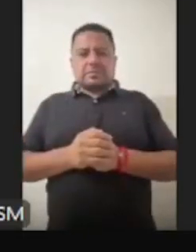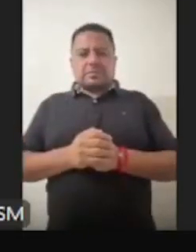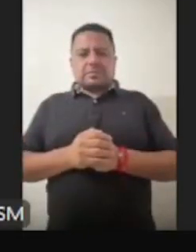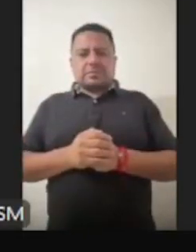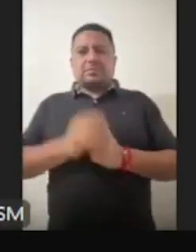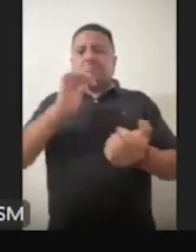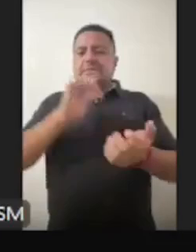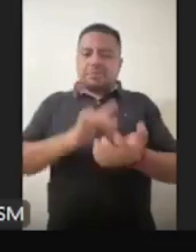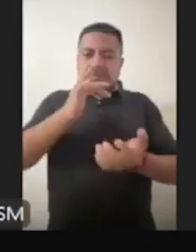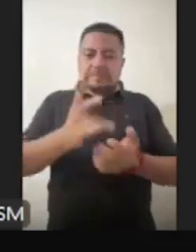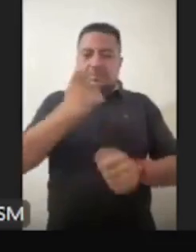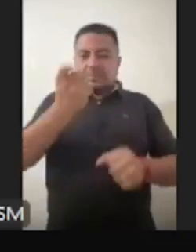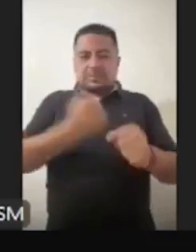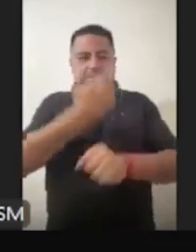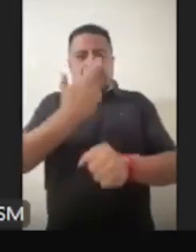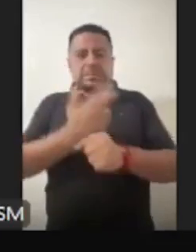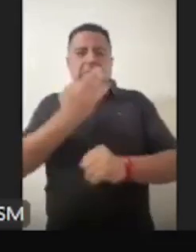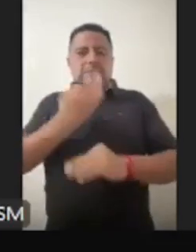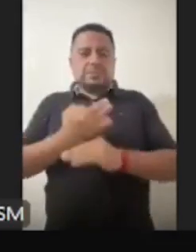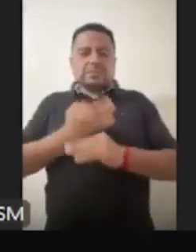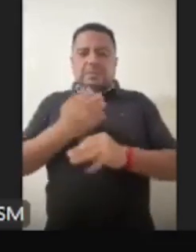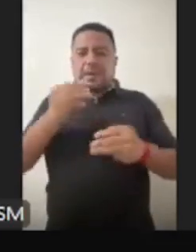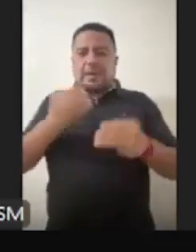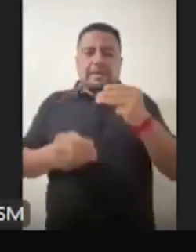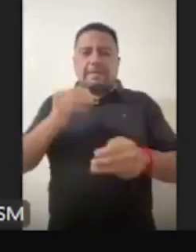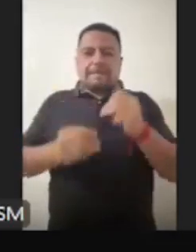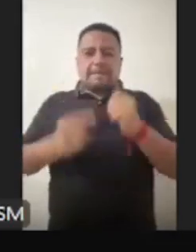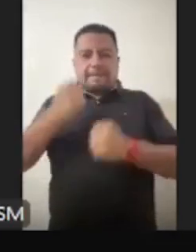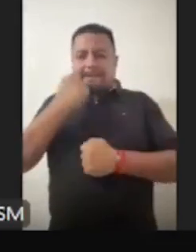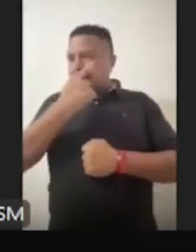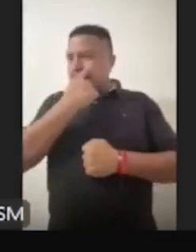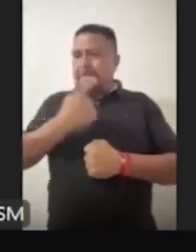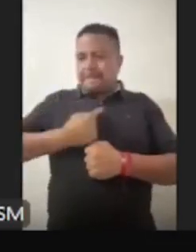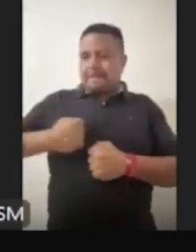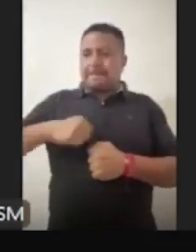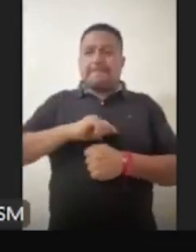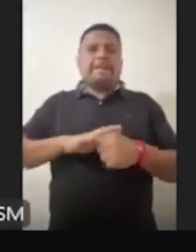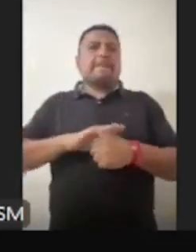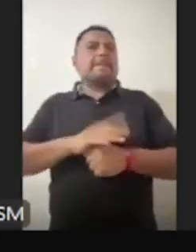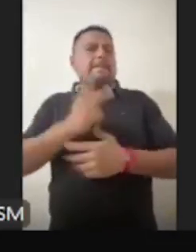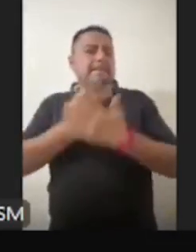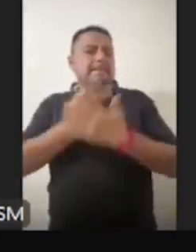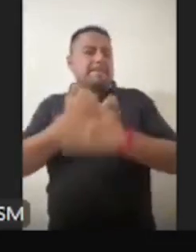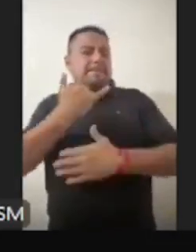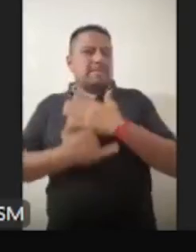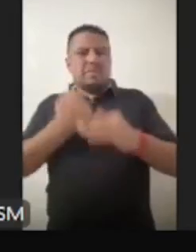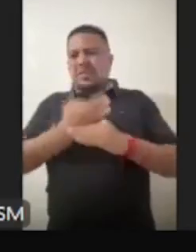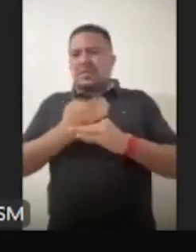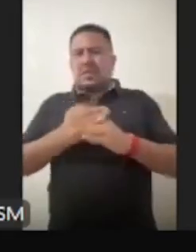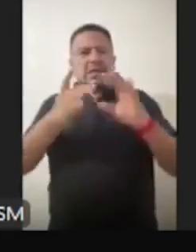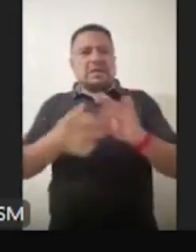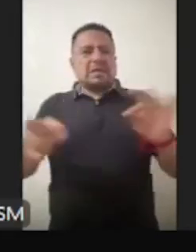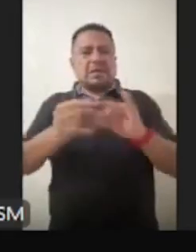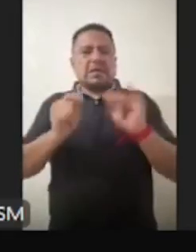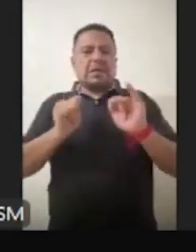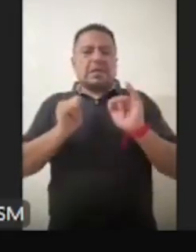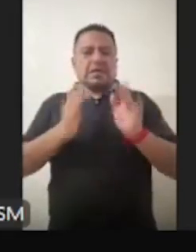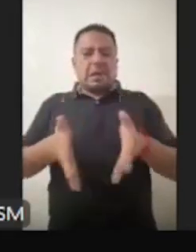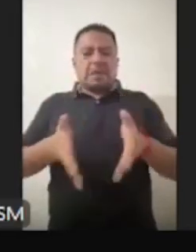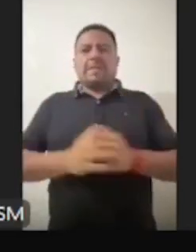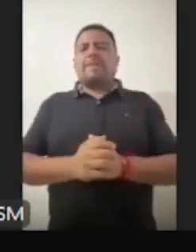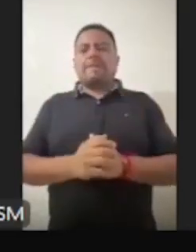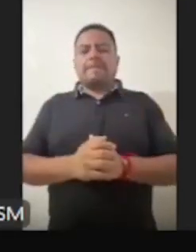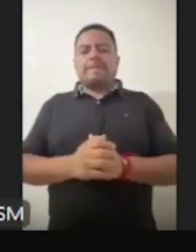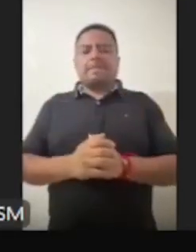Gracias, secretario. Magistradas, magistrado, está a nuestra consideración el proyecto de acuerdo plenario del que se ha dado cuenta.